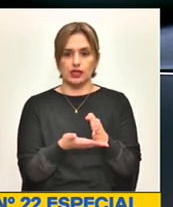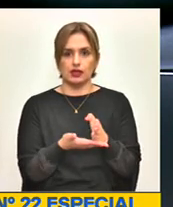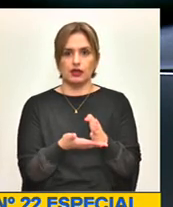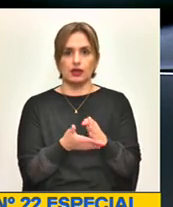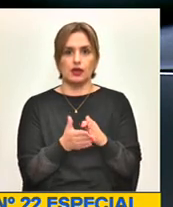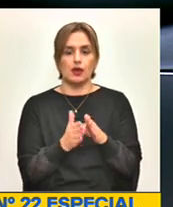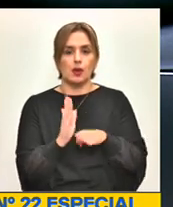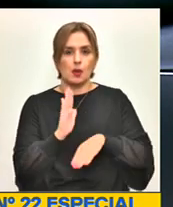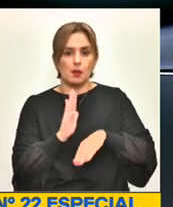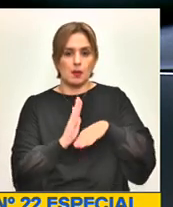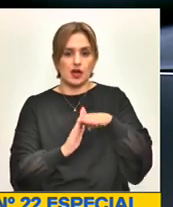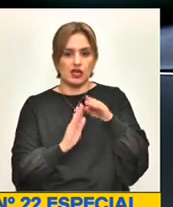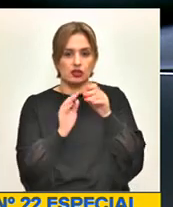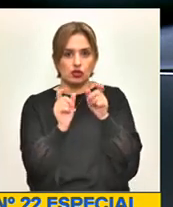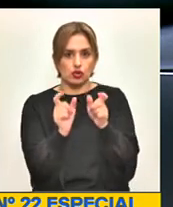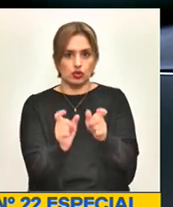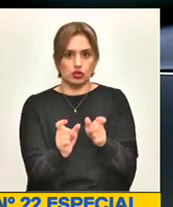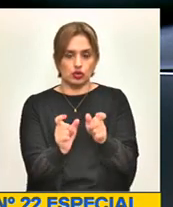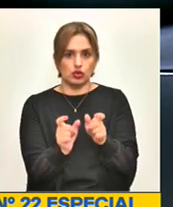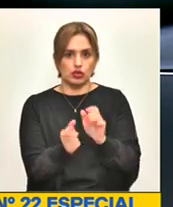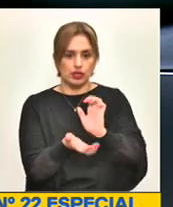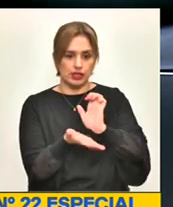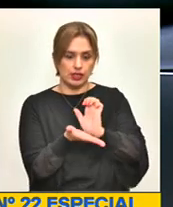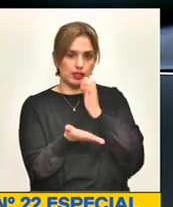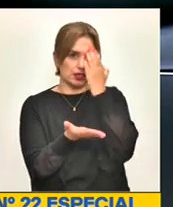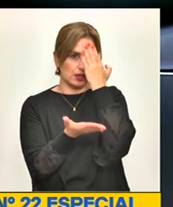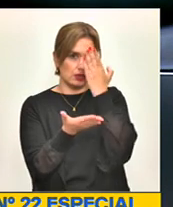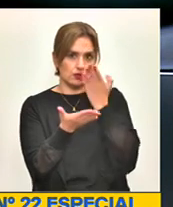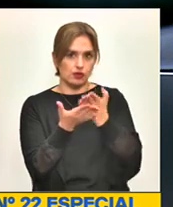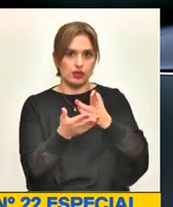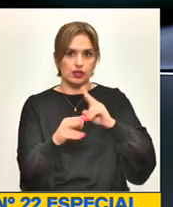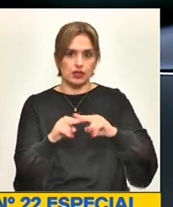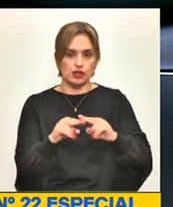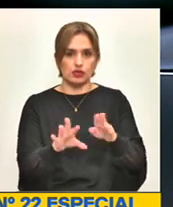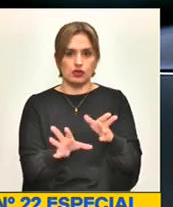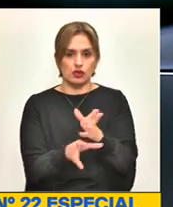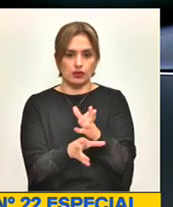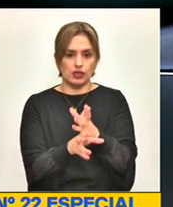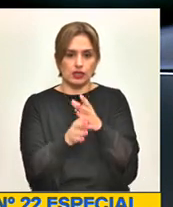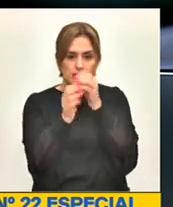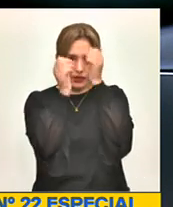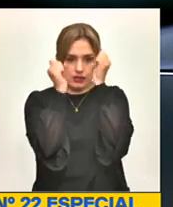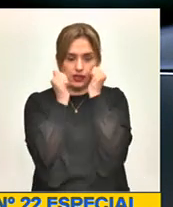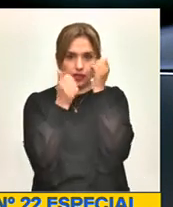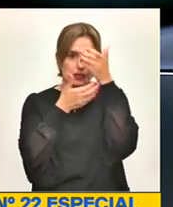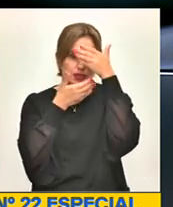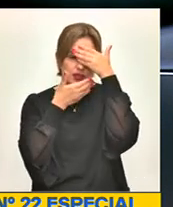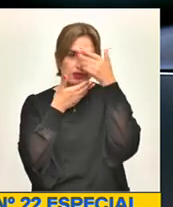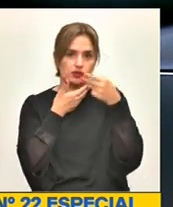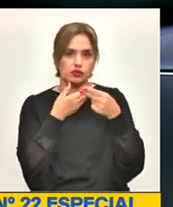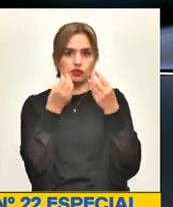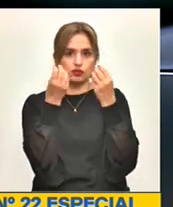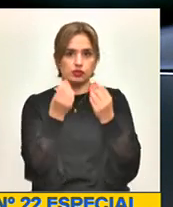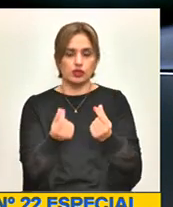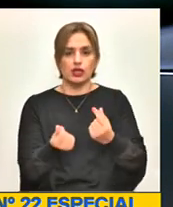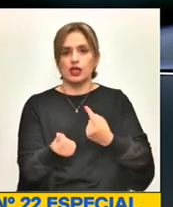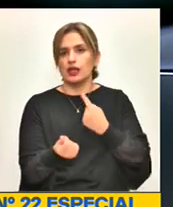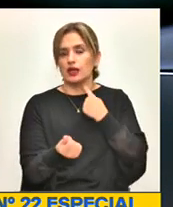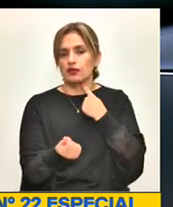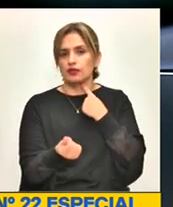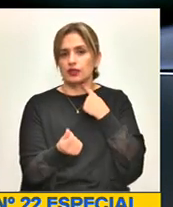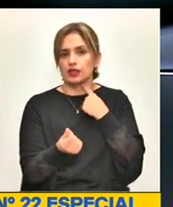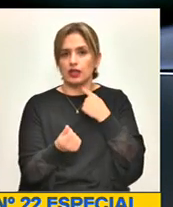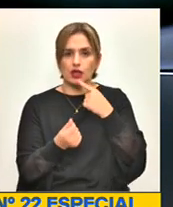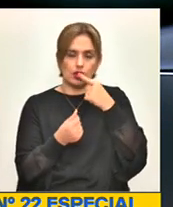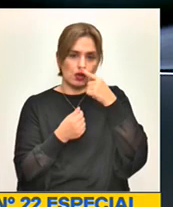mayor capacidad de control por parte del Estado frente a los hechos delictivos y terroristas su eficacia se ha mermado durante último